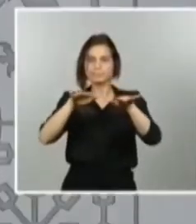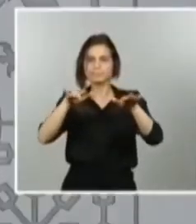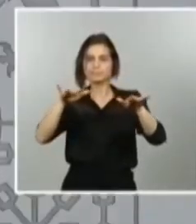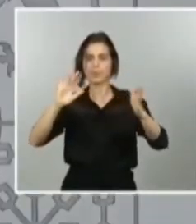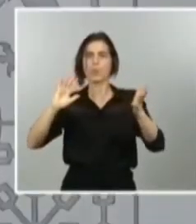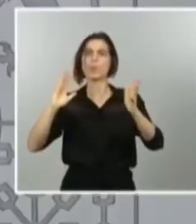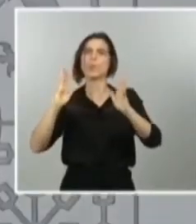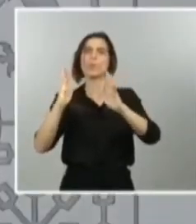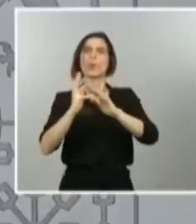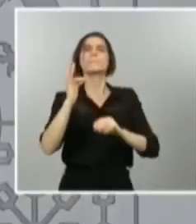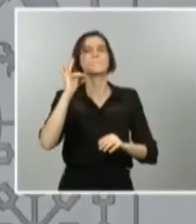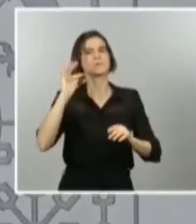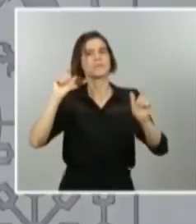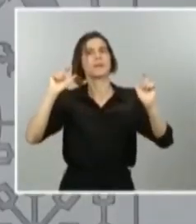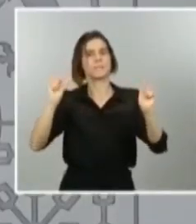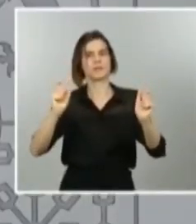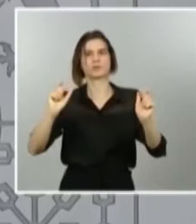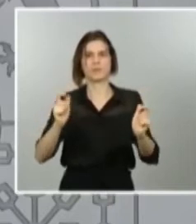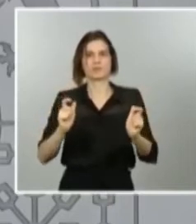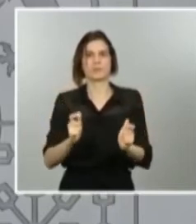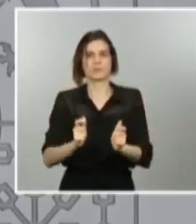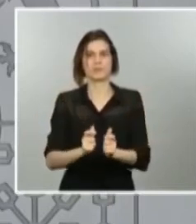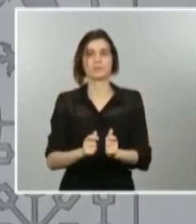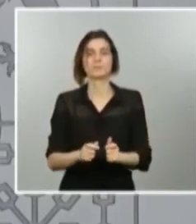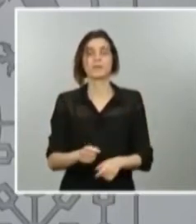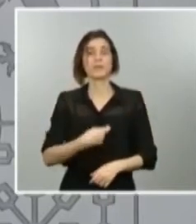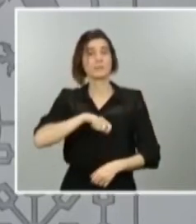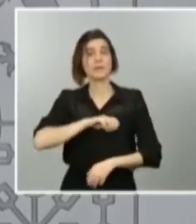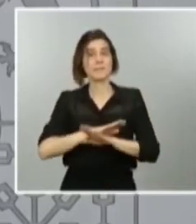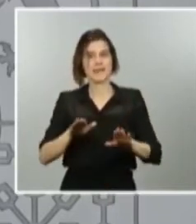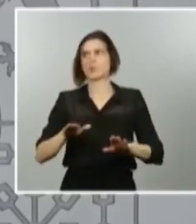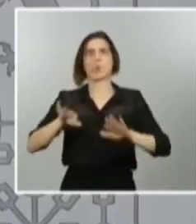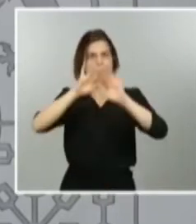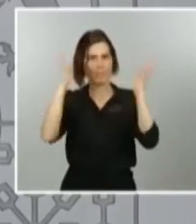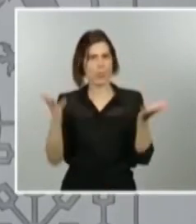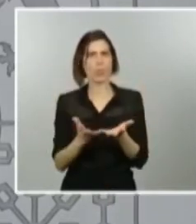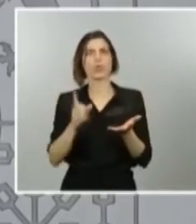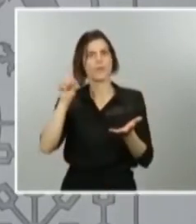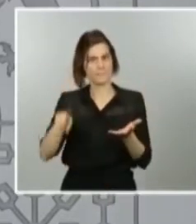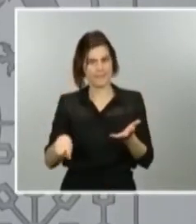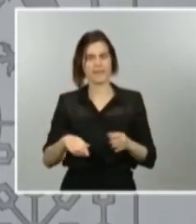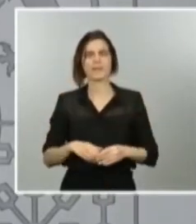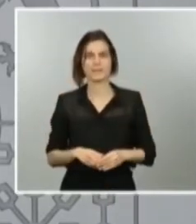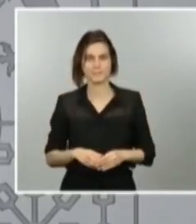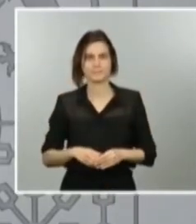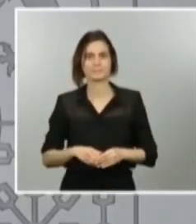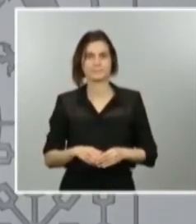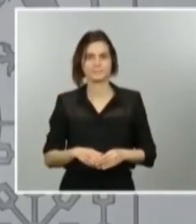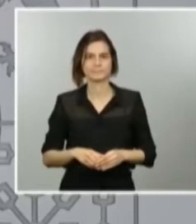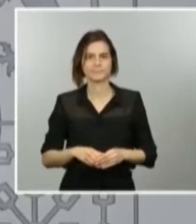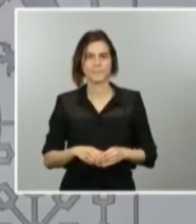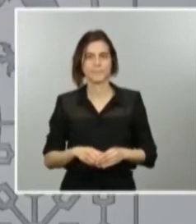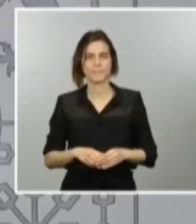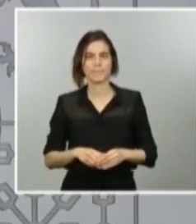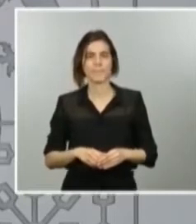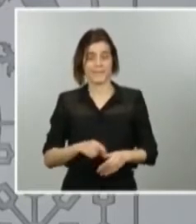hubo una gran movilidad en el verano, y aparte nosotros, por ejemplo, tuvimos, ustedes piensen que nosotros